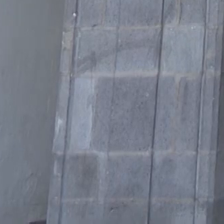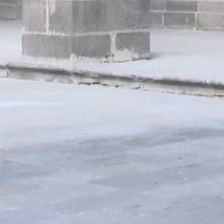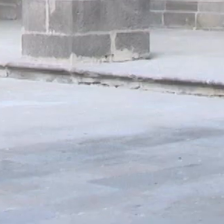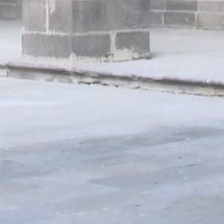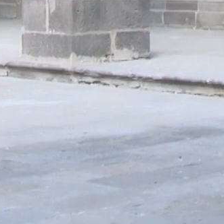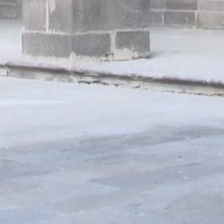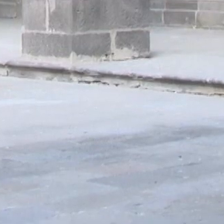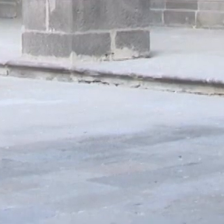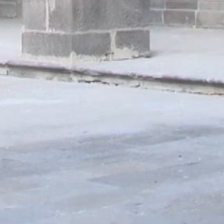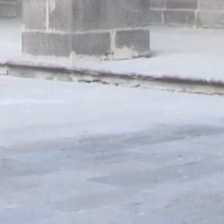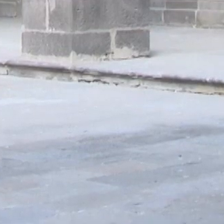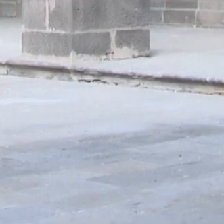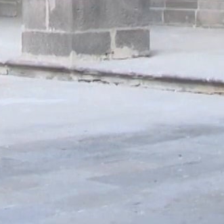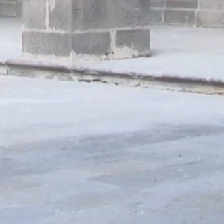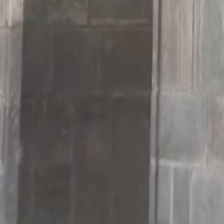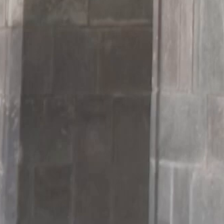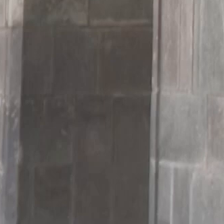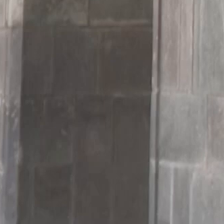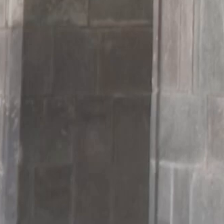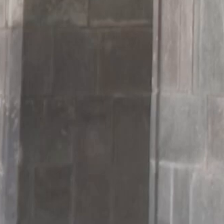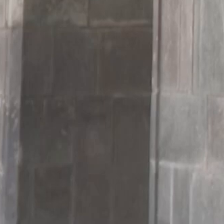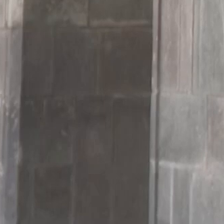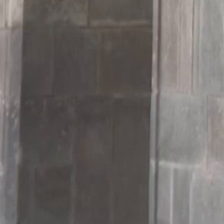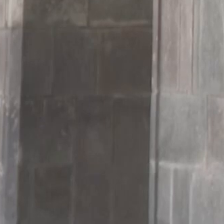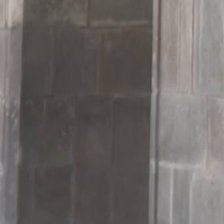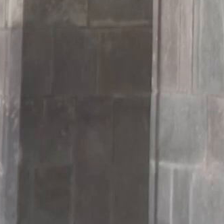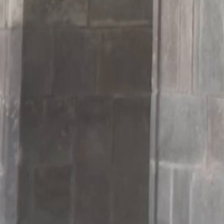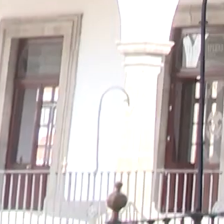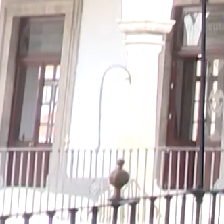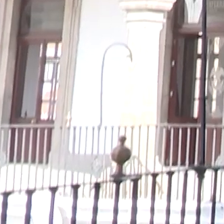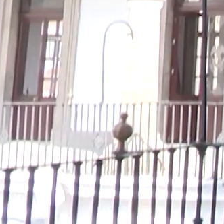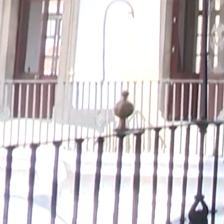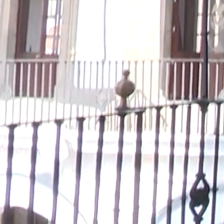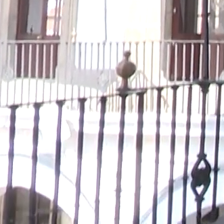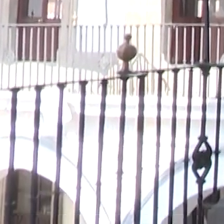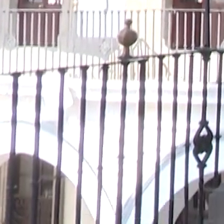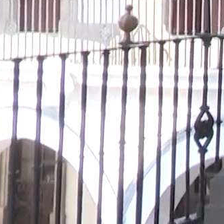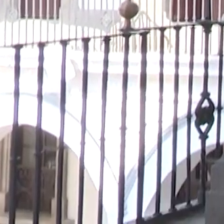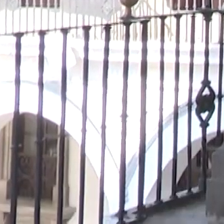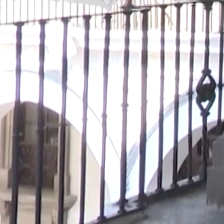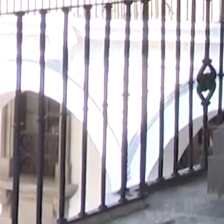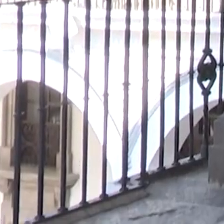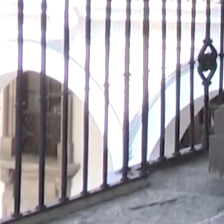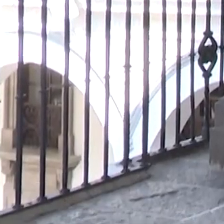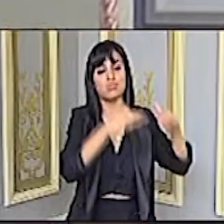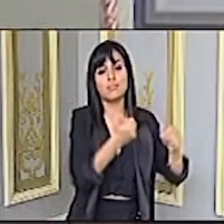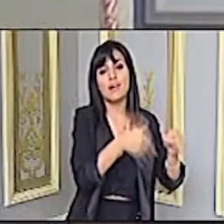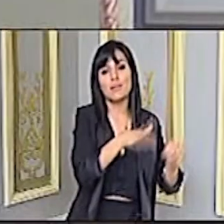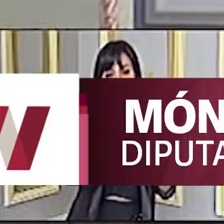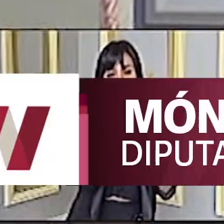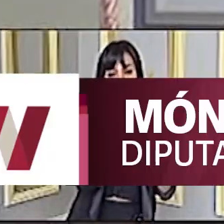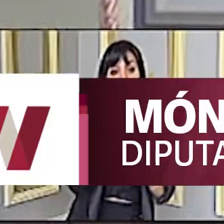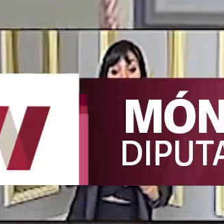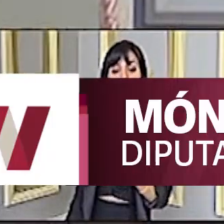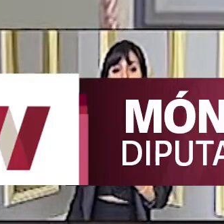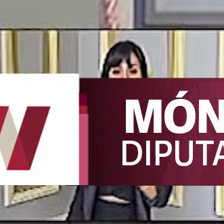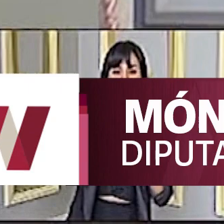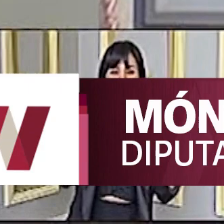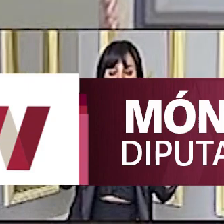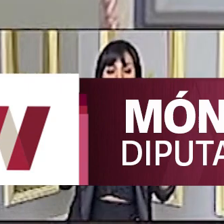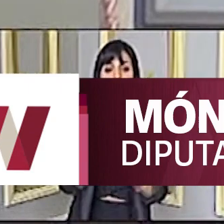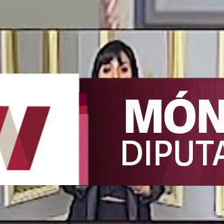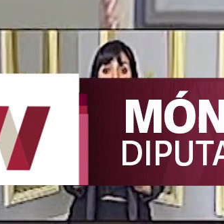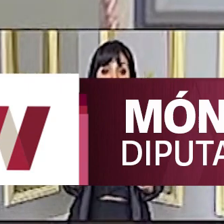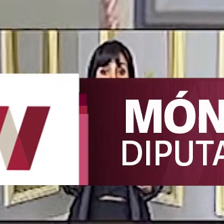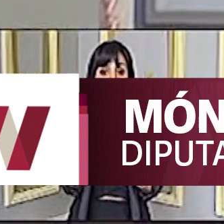que incluye al Tribunal Superior de Justicia, la Sala Constitucional y el Tribunal de Justicia Administrativa. Administración del